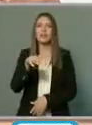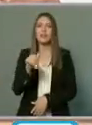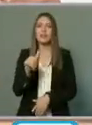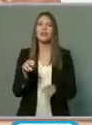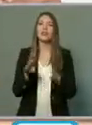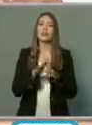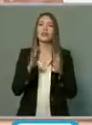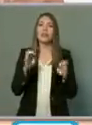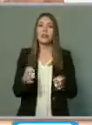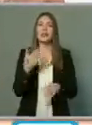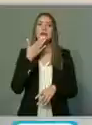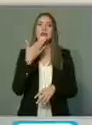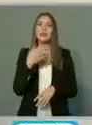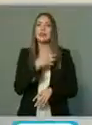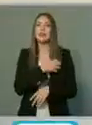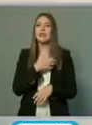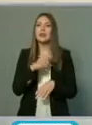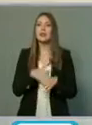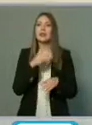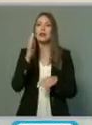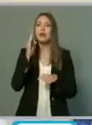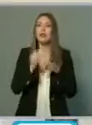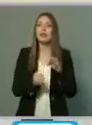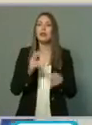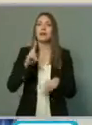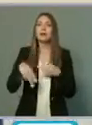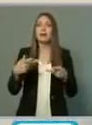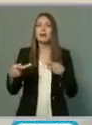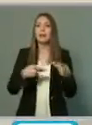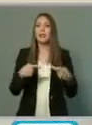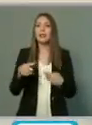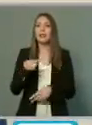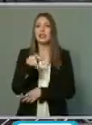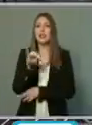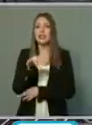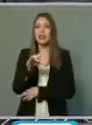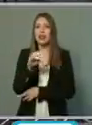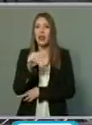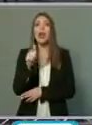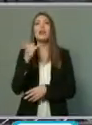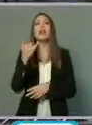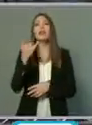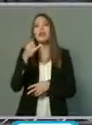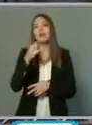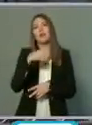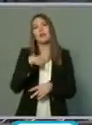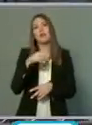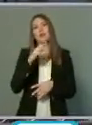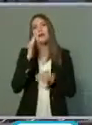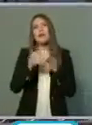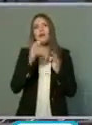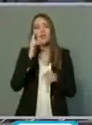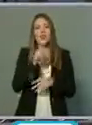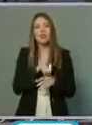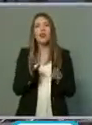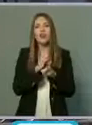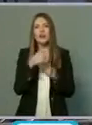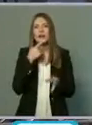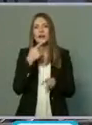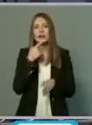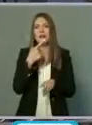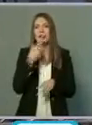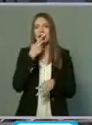fin voy a aprender a preparar la quinoa y voy a saber que está muy de moda ¿Cómo este se cocina? ingrediente, Así ¿no? es, ¿verdad? Sí, pues se ha utilizado